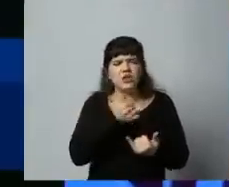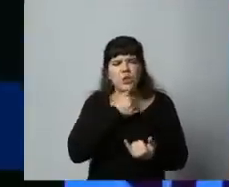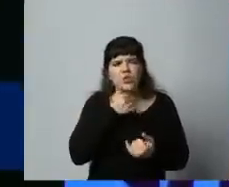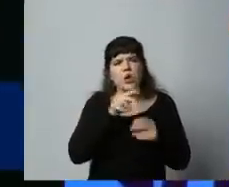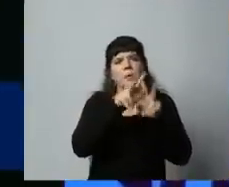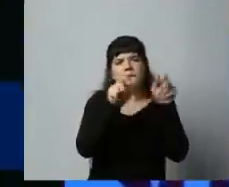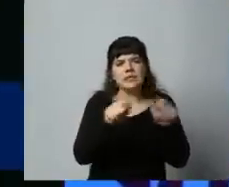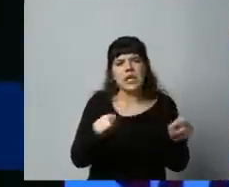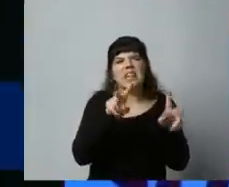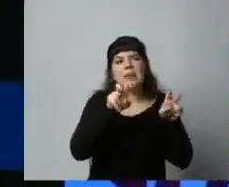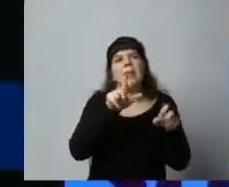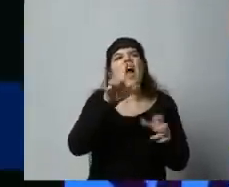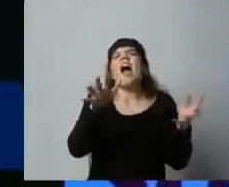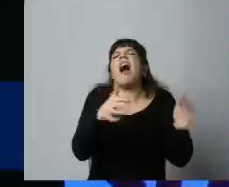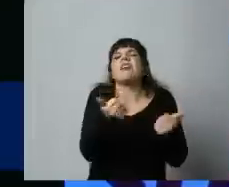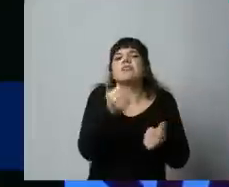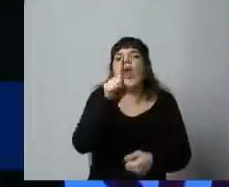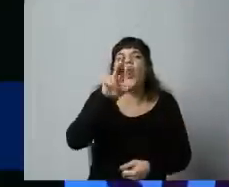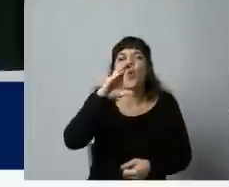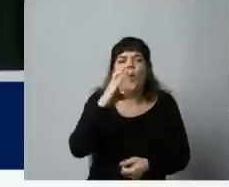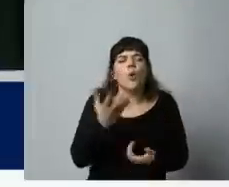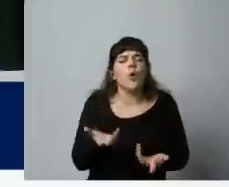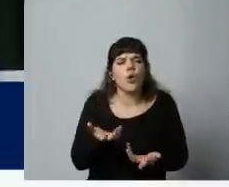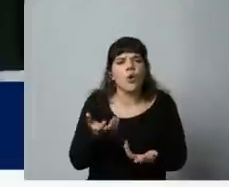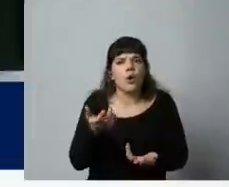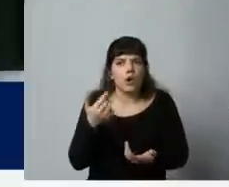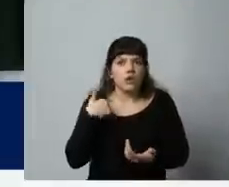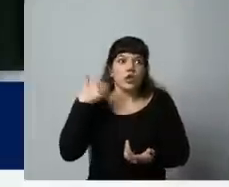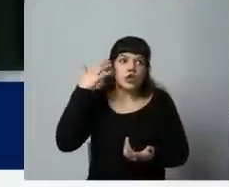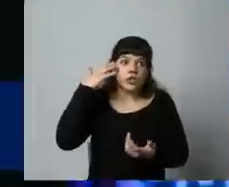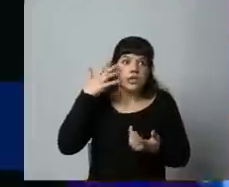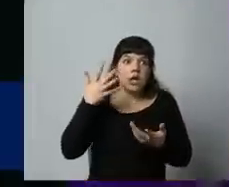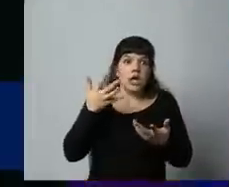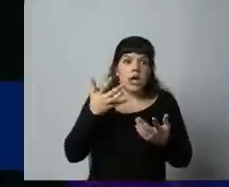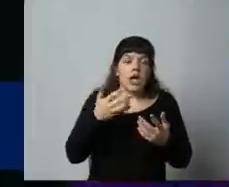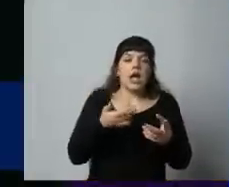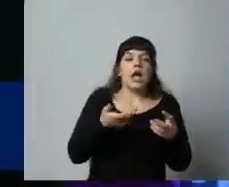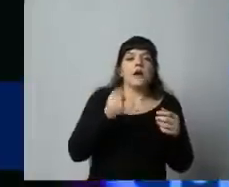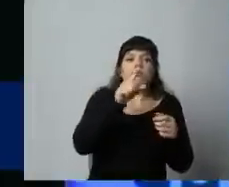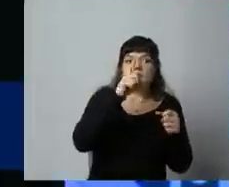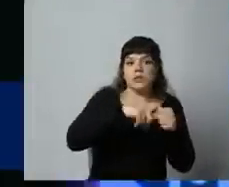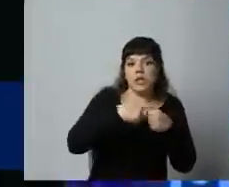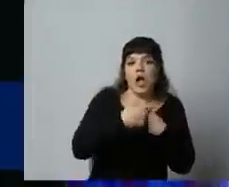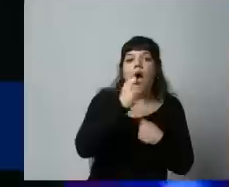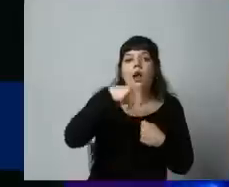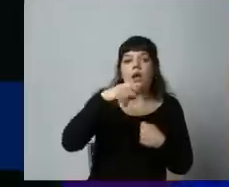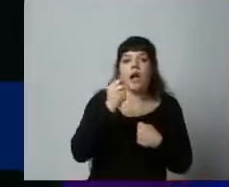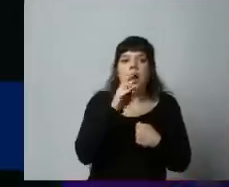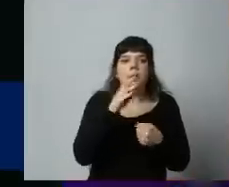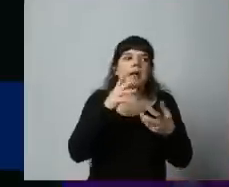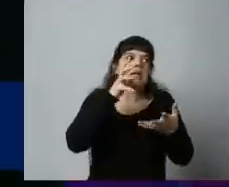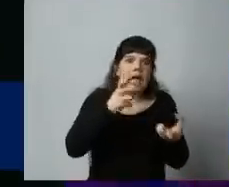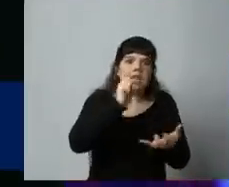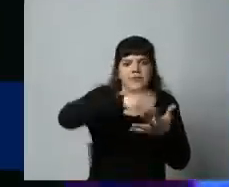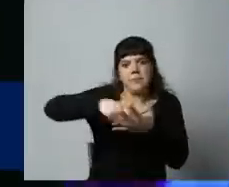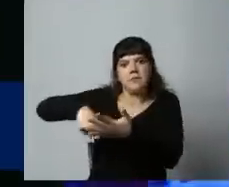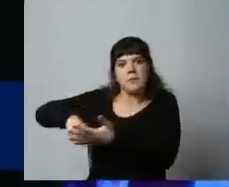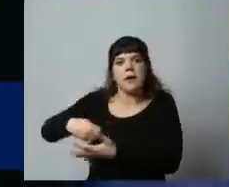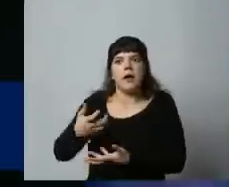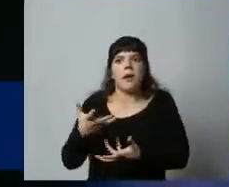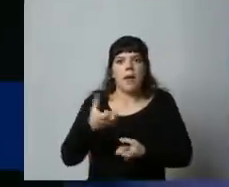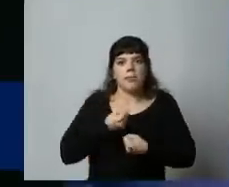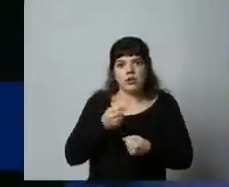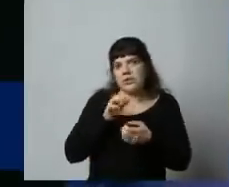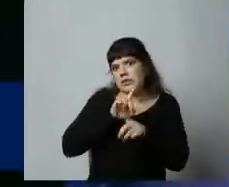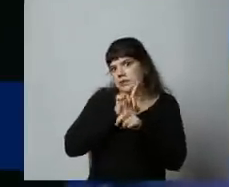respecto a Qué hacer con la l sé que fanc por ejemplo estaba planteando salir a juntar firmas pero no sé cuál es la resolución del resto de los